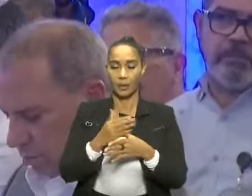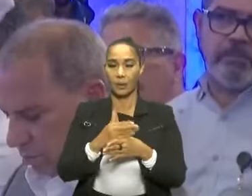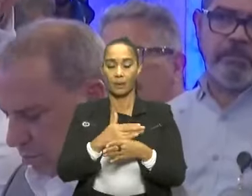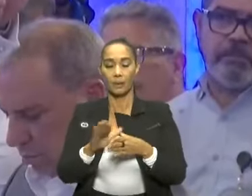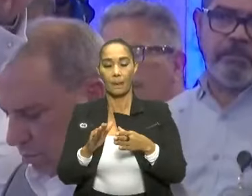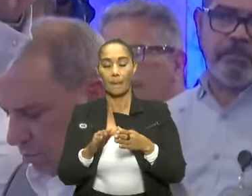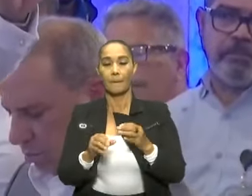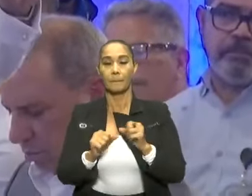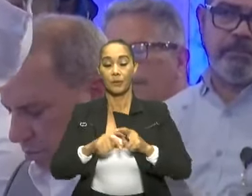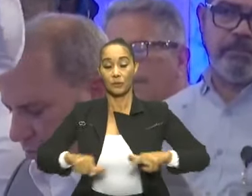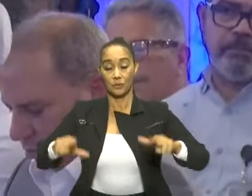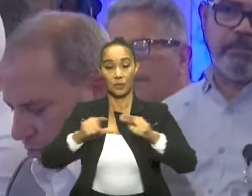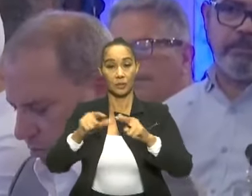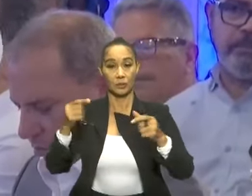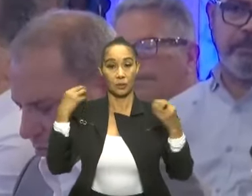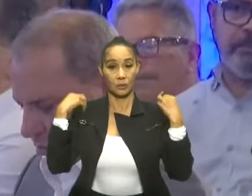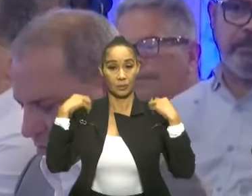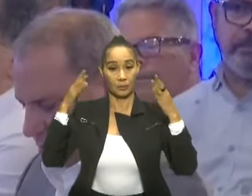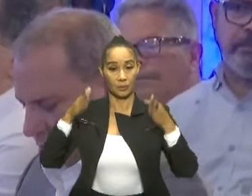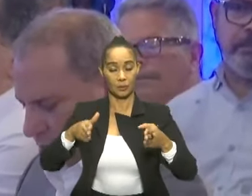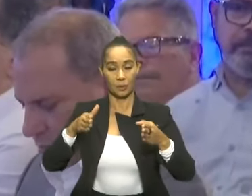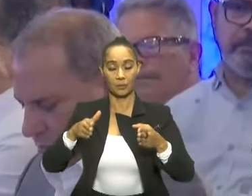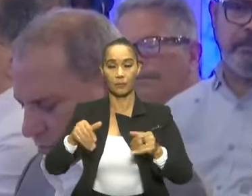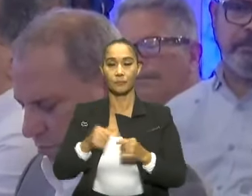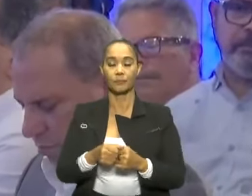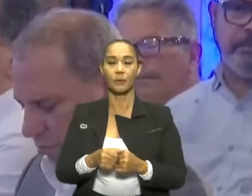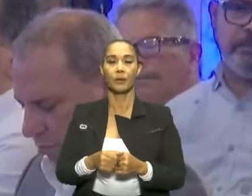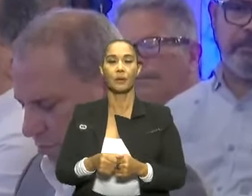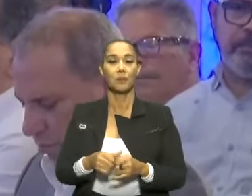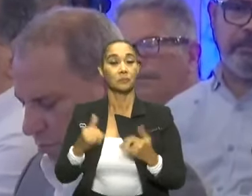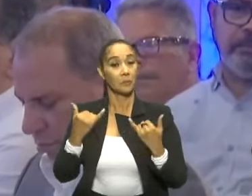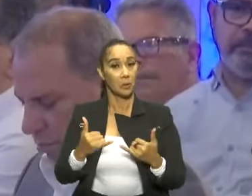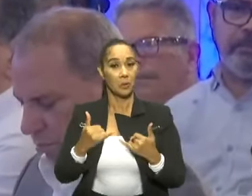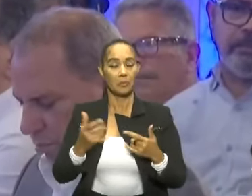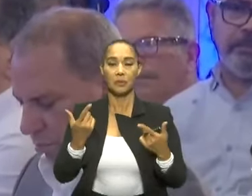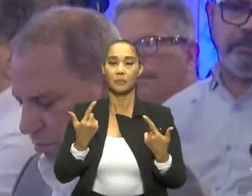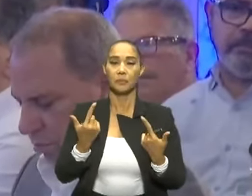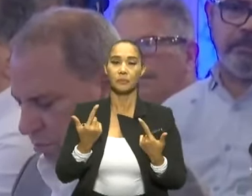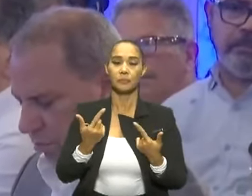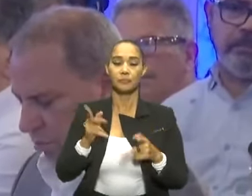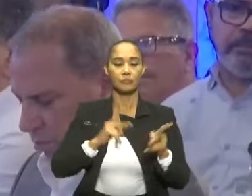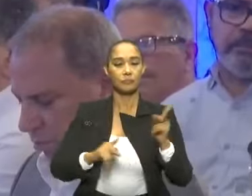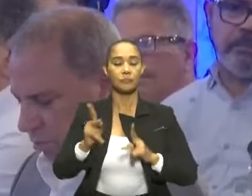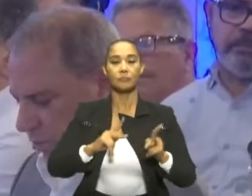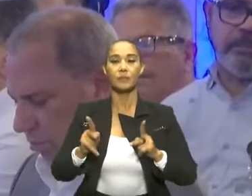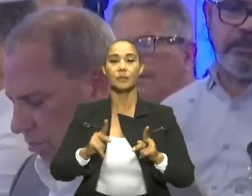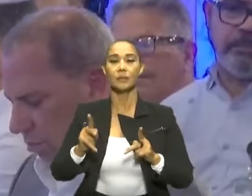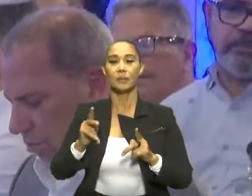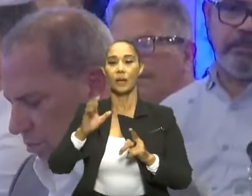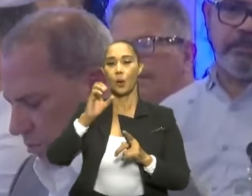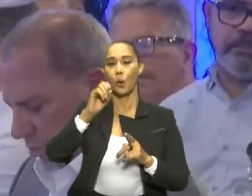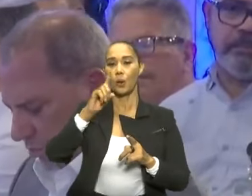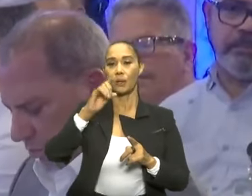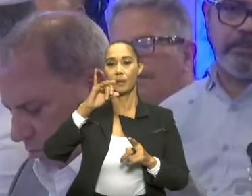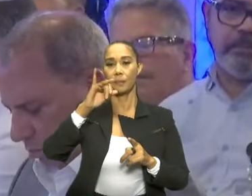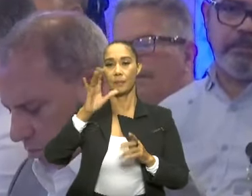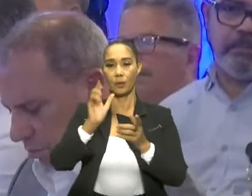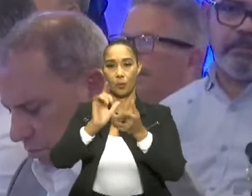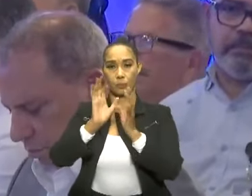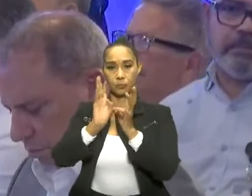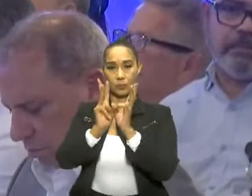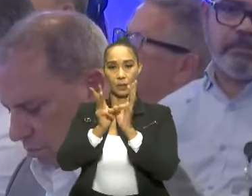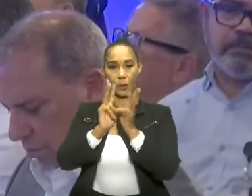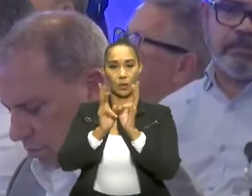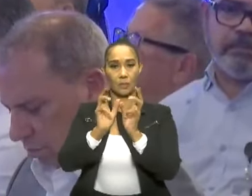los centros deportivos que tenemos en cada uno del país. Ahora mismo, si usted va al Centro Olímpico Juan Pablo Duarte,